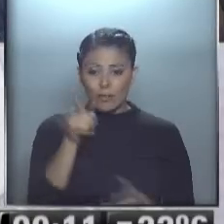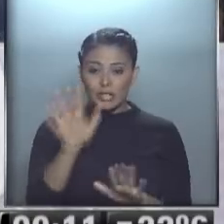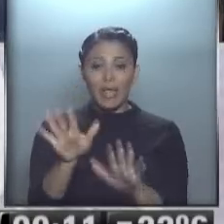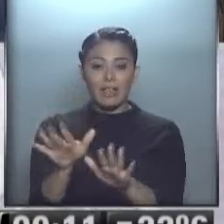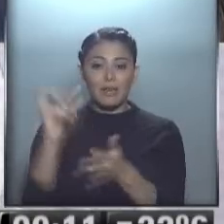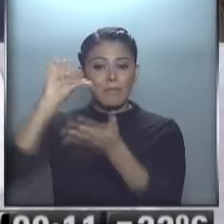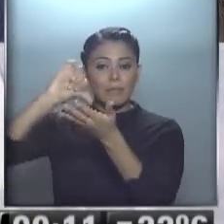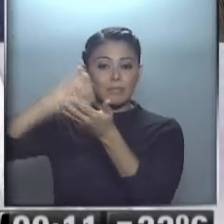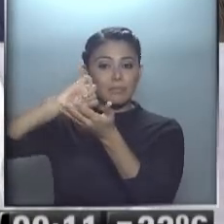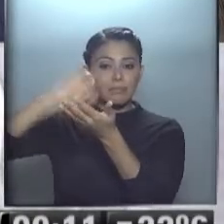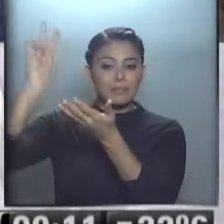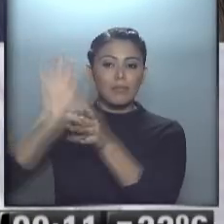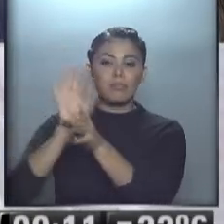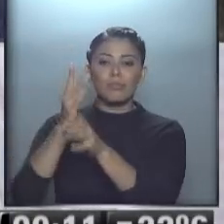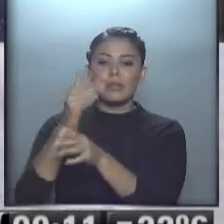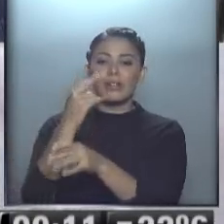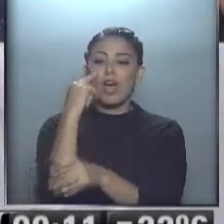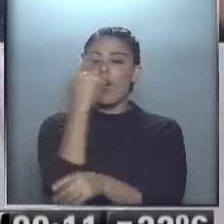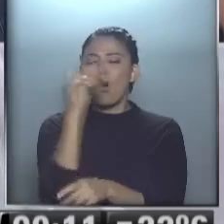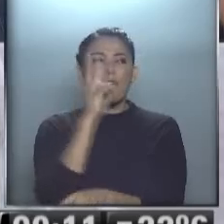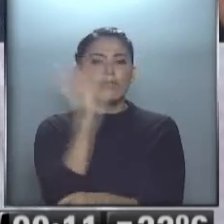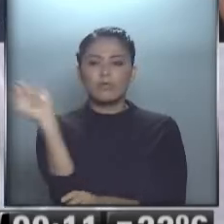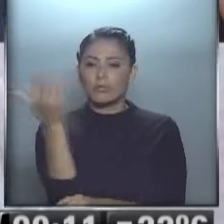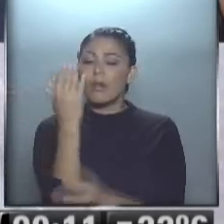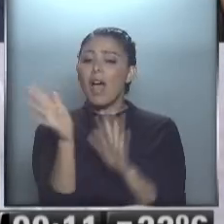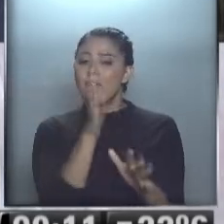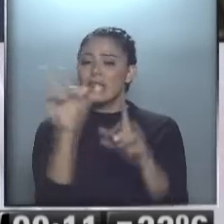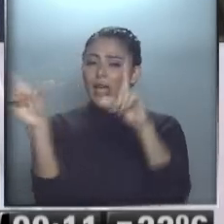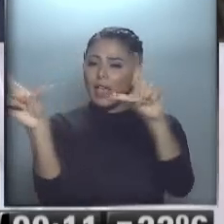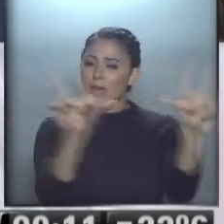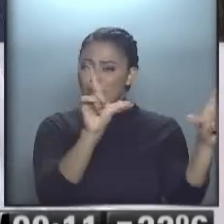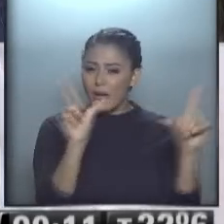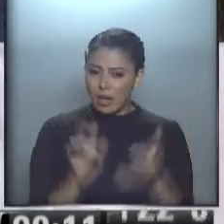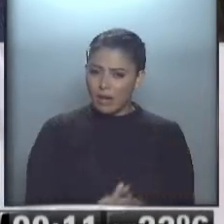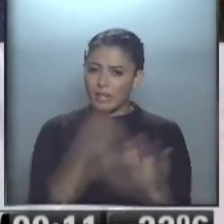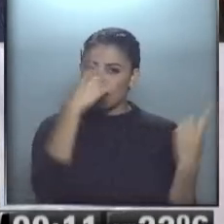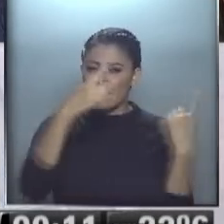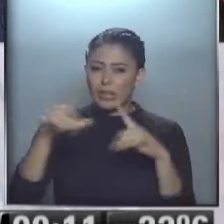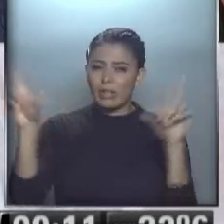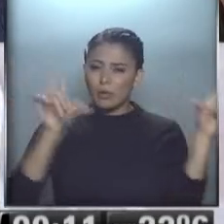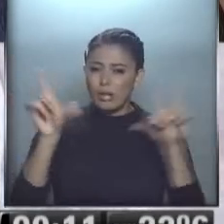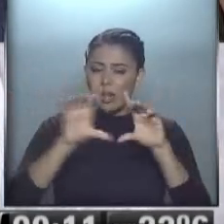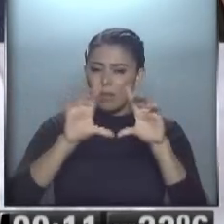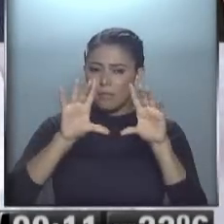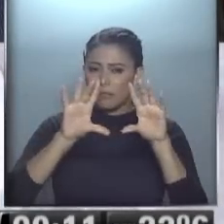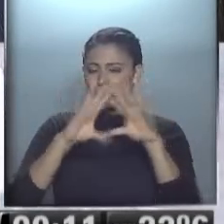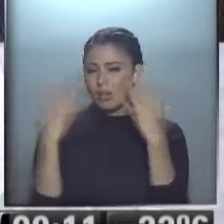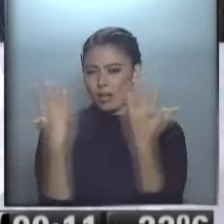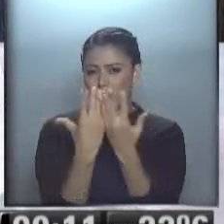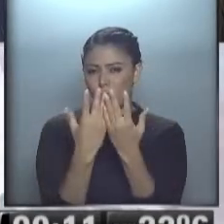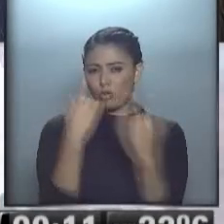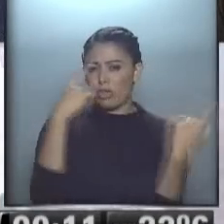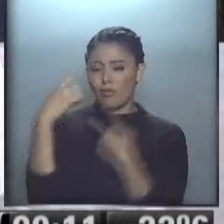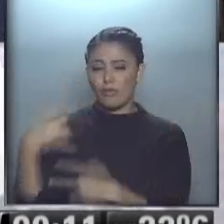allí vos que sos nuestros ojos en este momento porque a veces las imágenes que llegan a través de las cadenas internacionales son muy atomizadas y